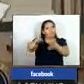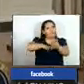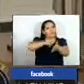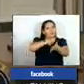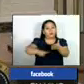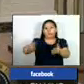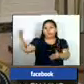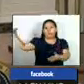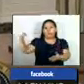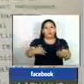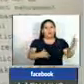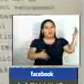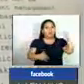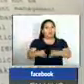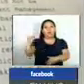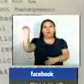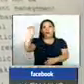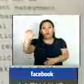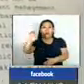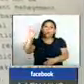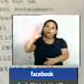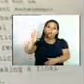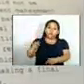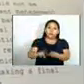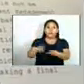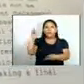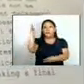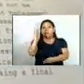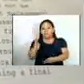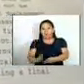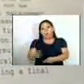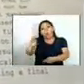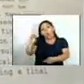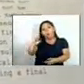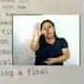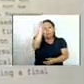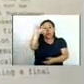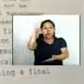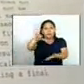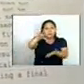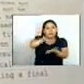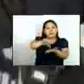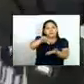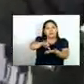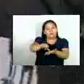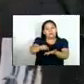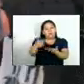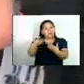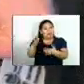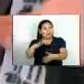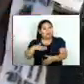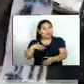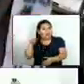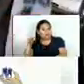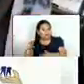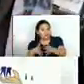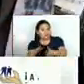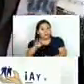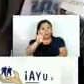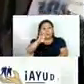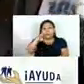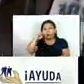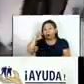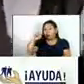pasajeros que llegaran de Europa, Sudáfrica, Brasil e Irán. El país norteamericano supera los 400 mil